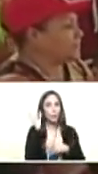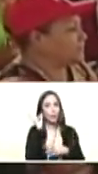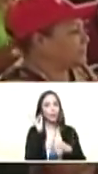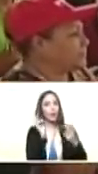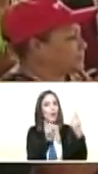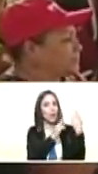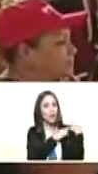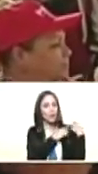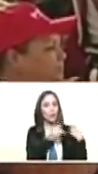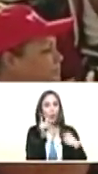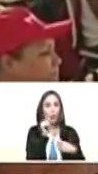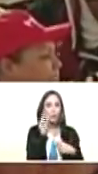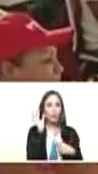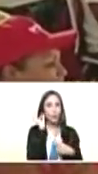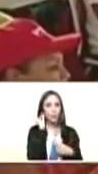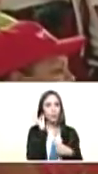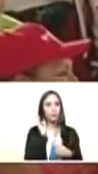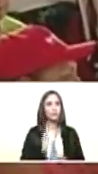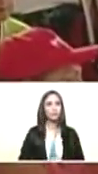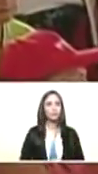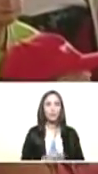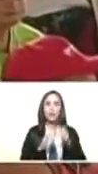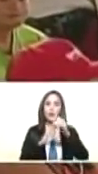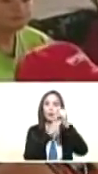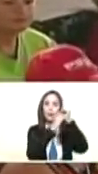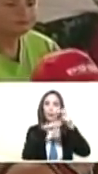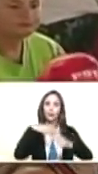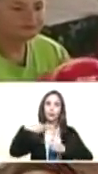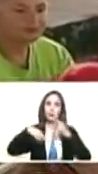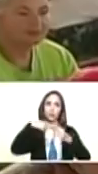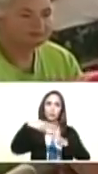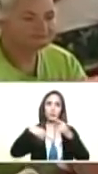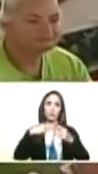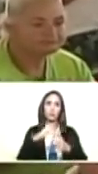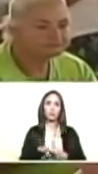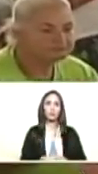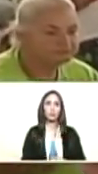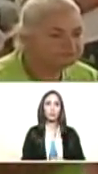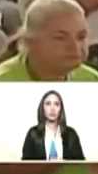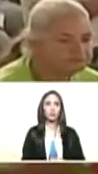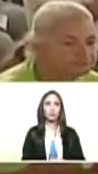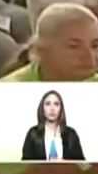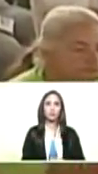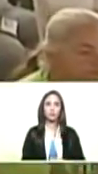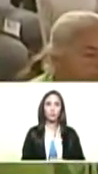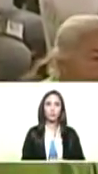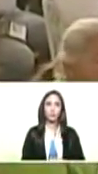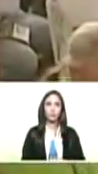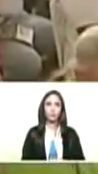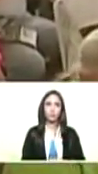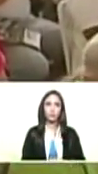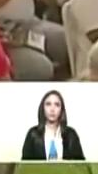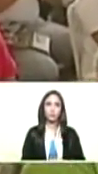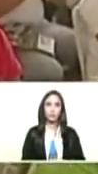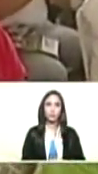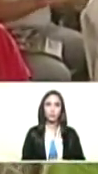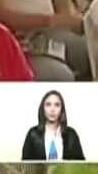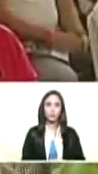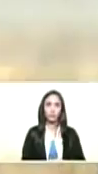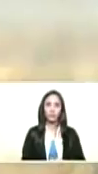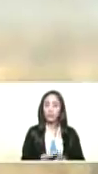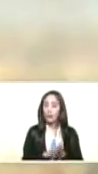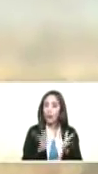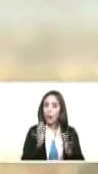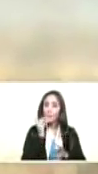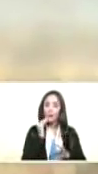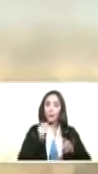jefas de calle, vanguardia de esta revolución. Algo importante que quiero agregarle, presidente, el CLAP